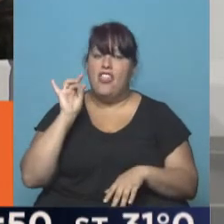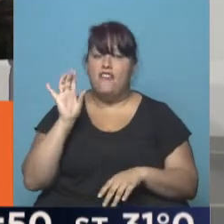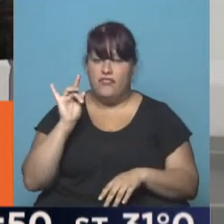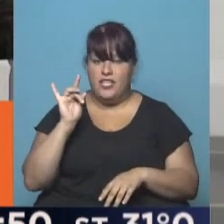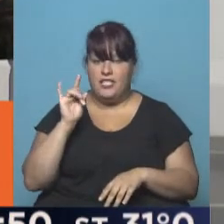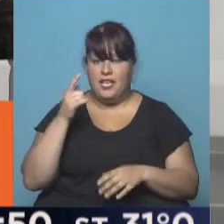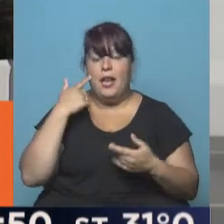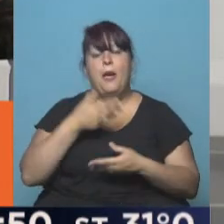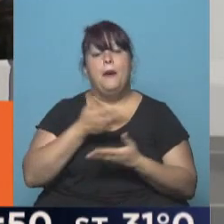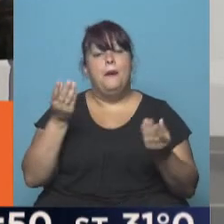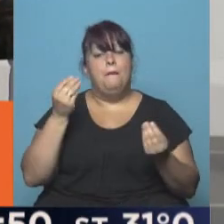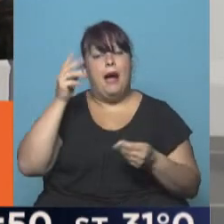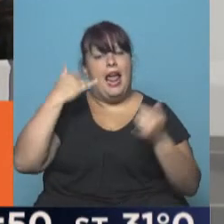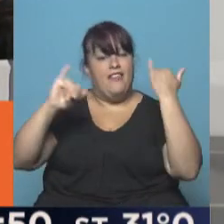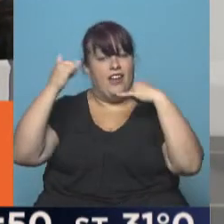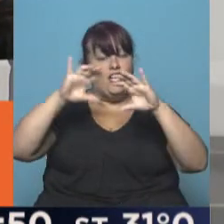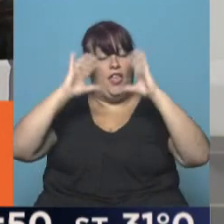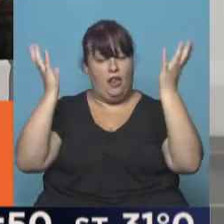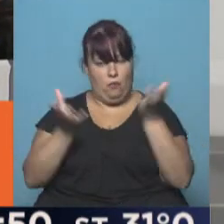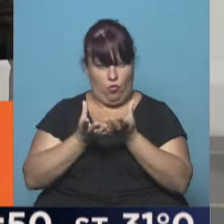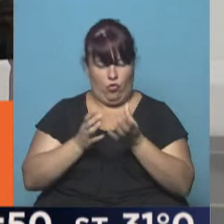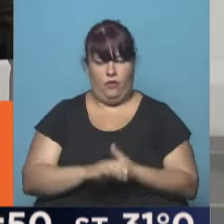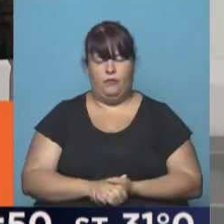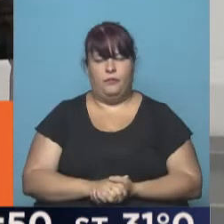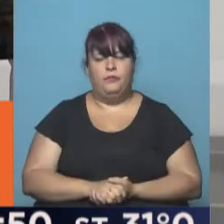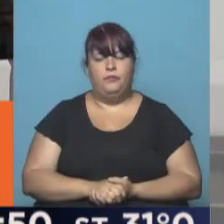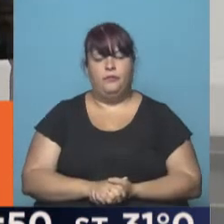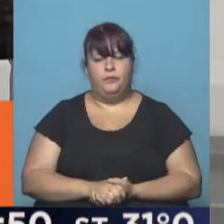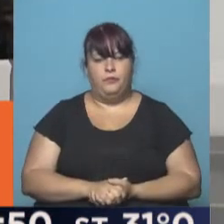que le podemos mostrar a los inversores internacionales.